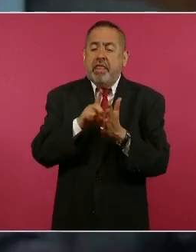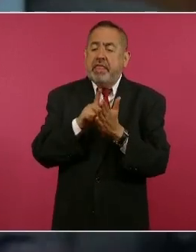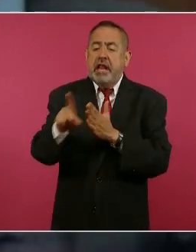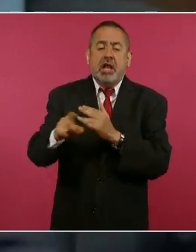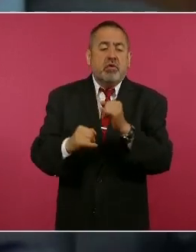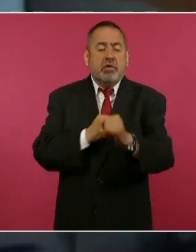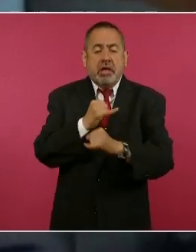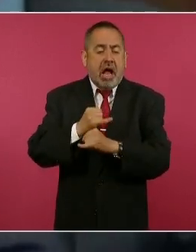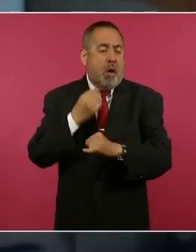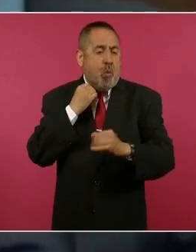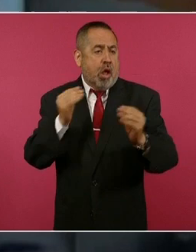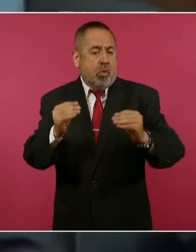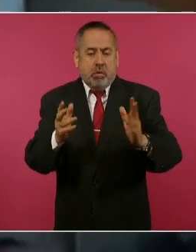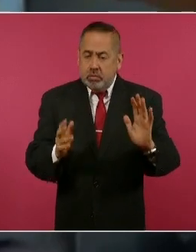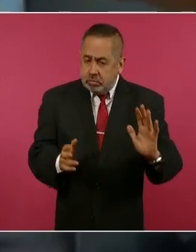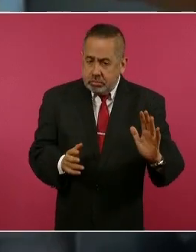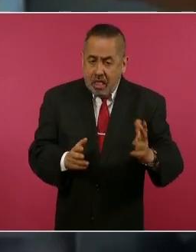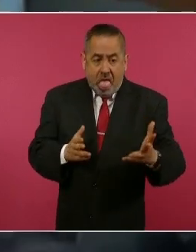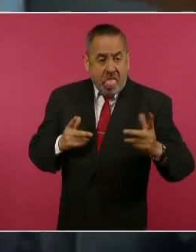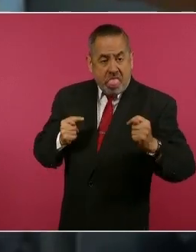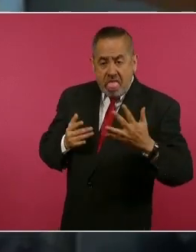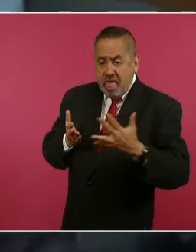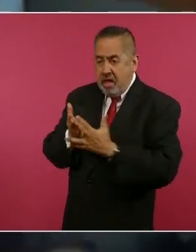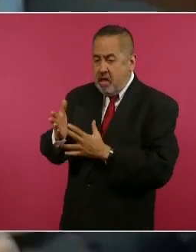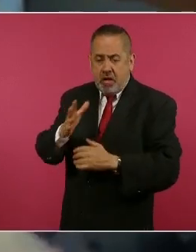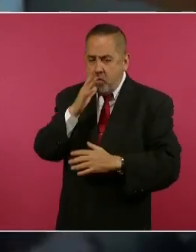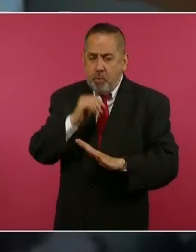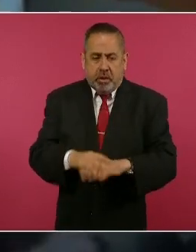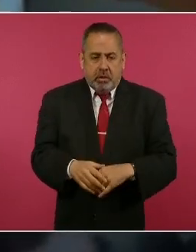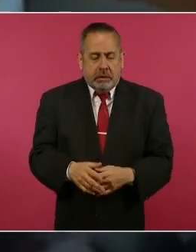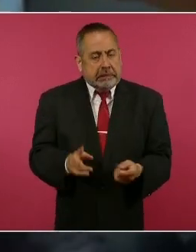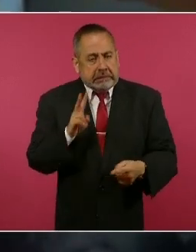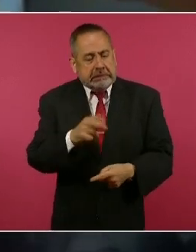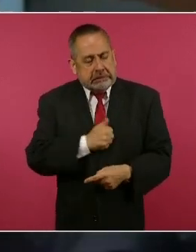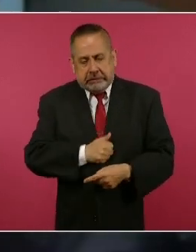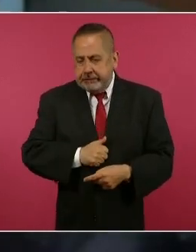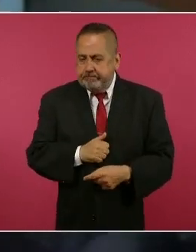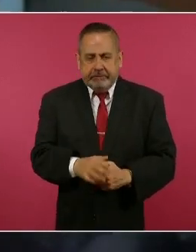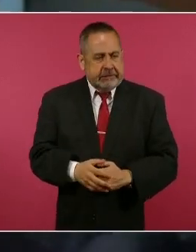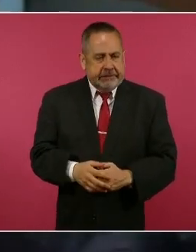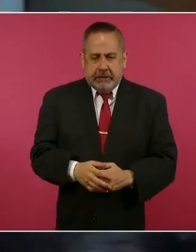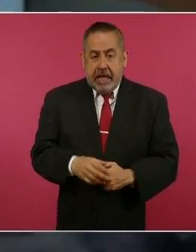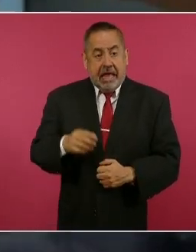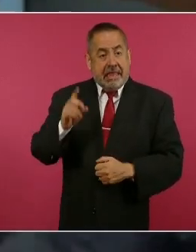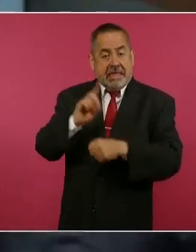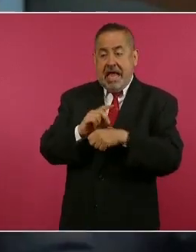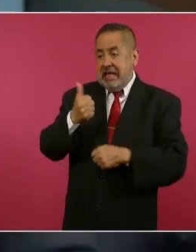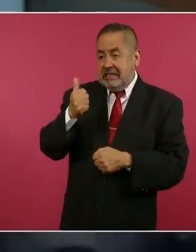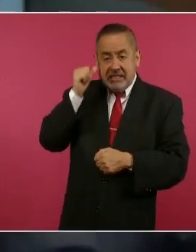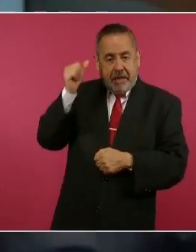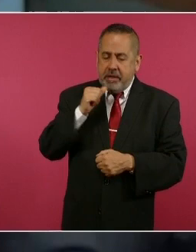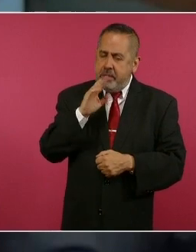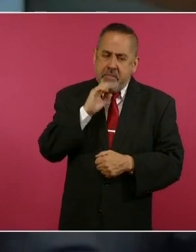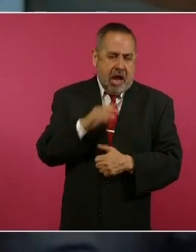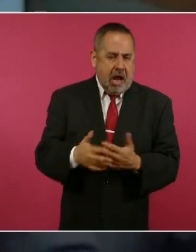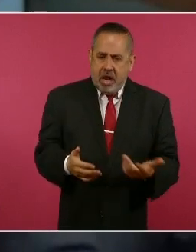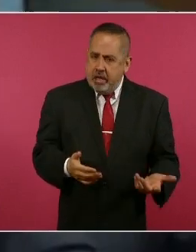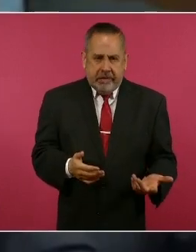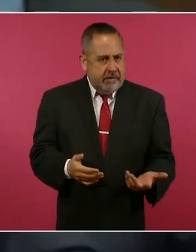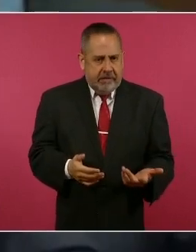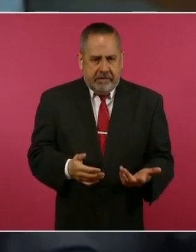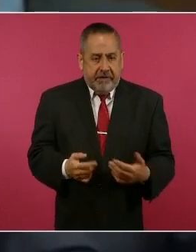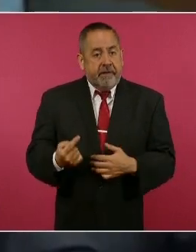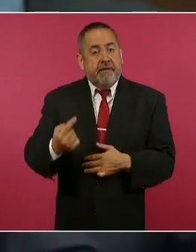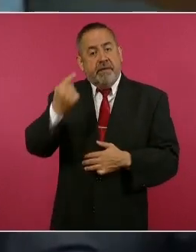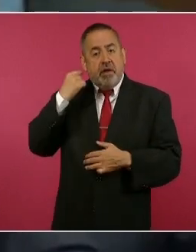diplomático. Lamentablemente, nada de eso ocurrió el 6 de abril. En 2012, a pedido